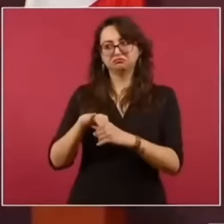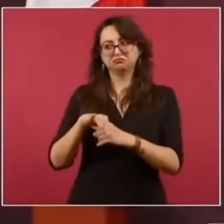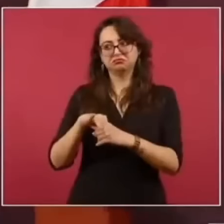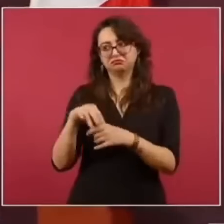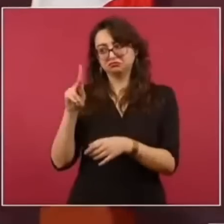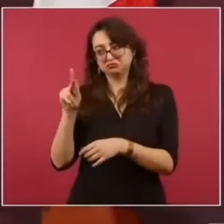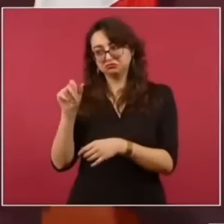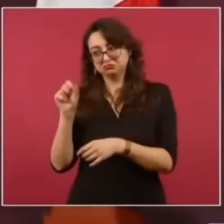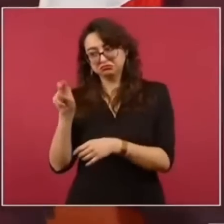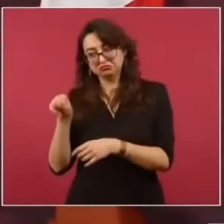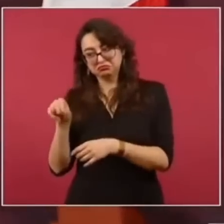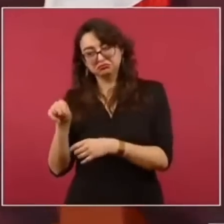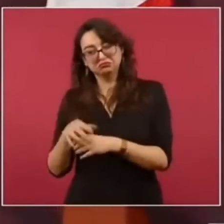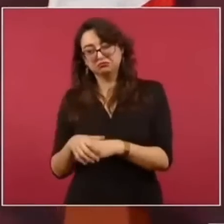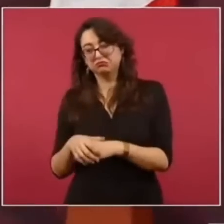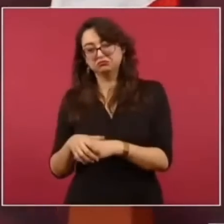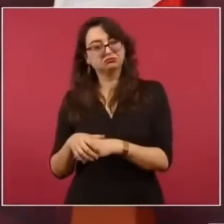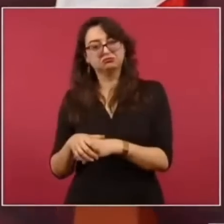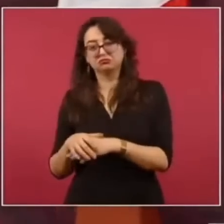Tamaulipas,